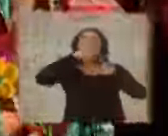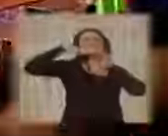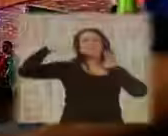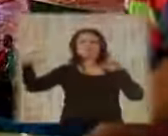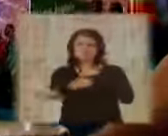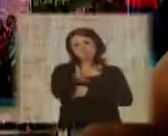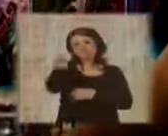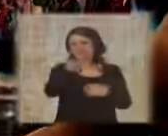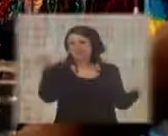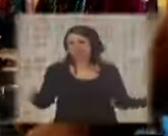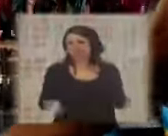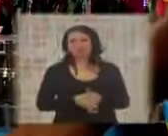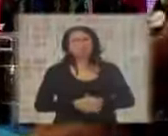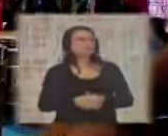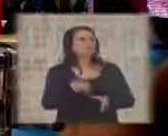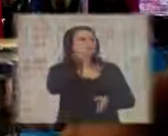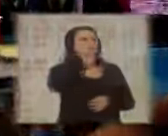afinación.